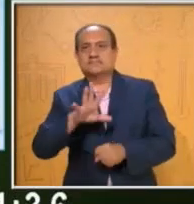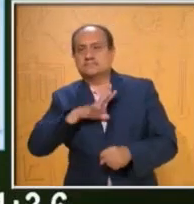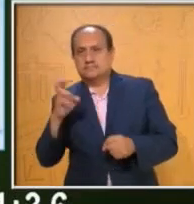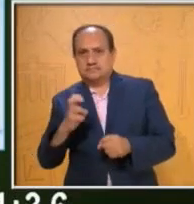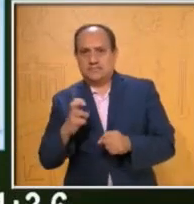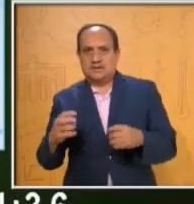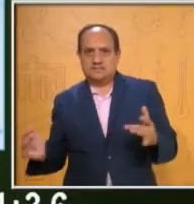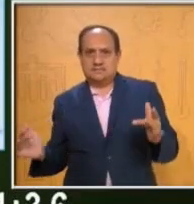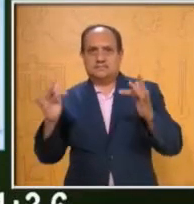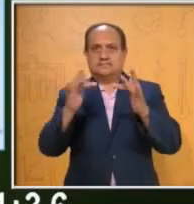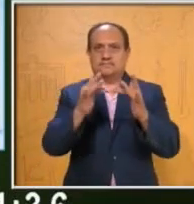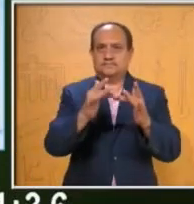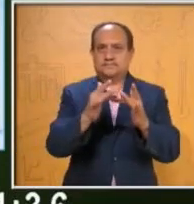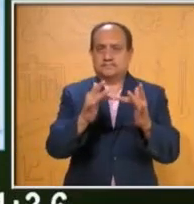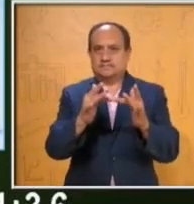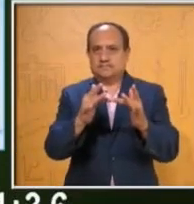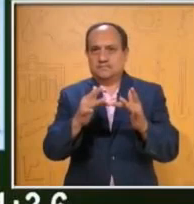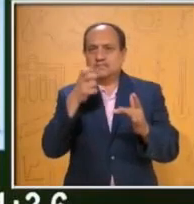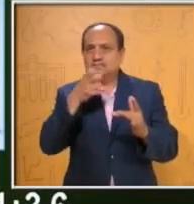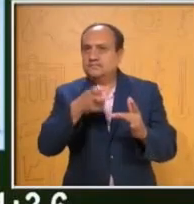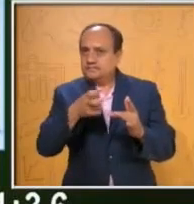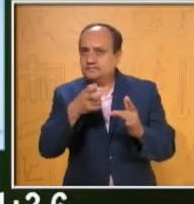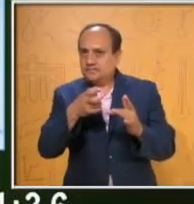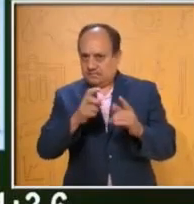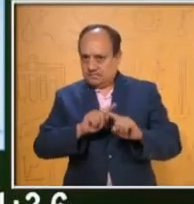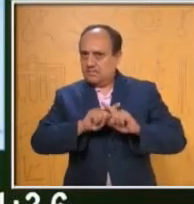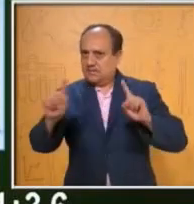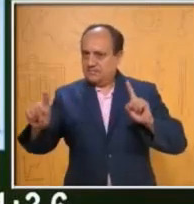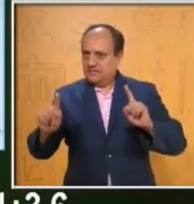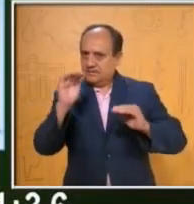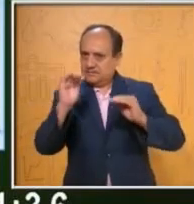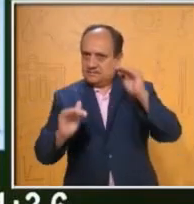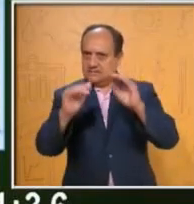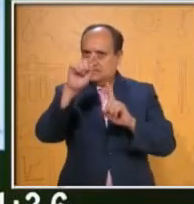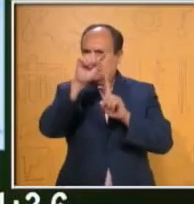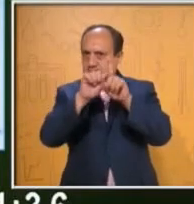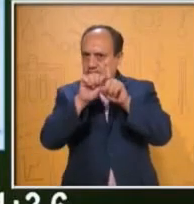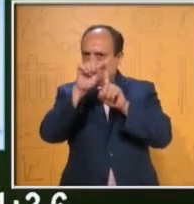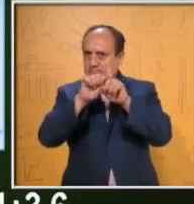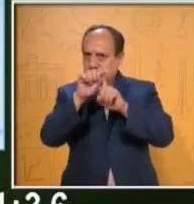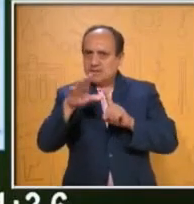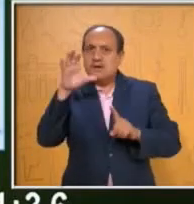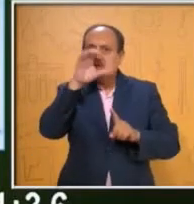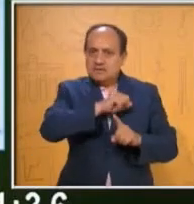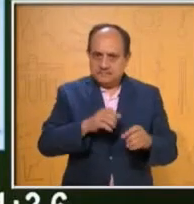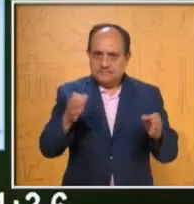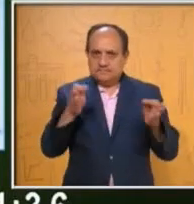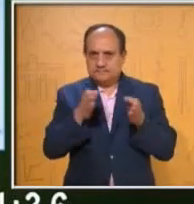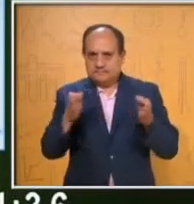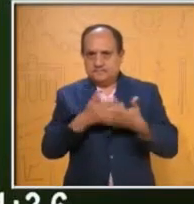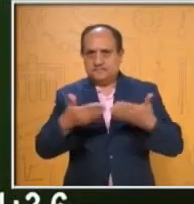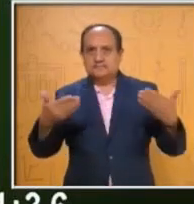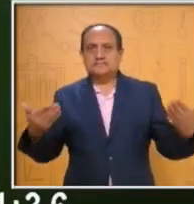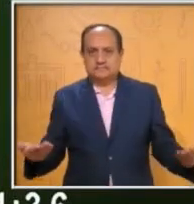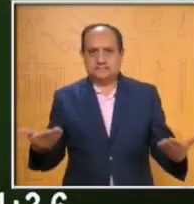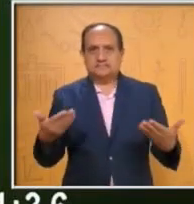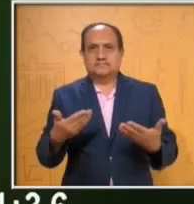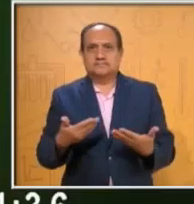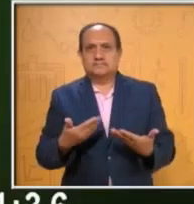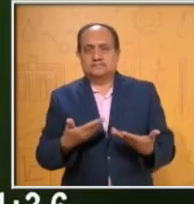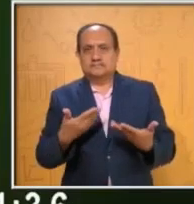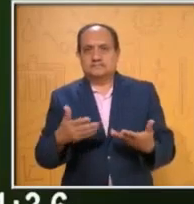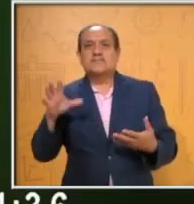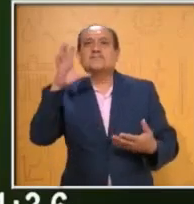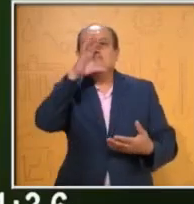en contacto y están a diferente temperatura. Muy bien, y ahora,